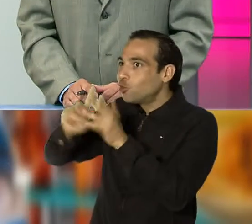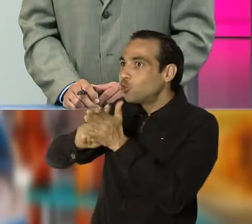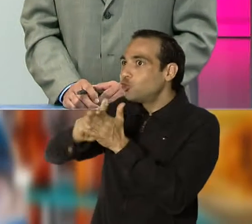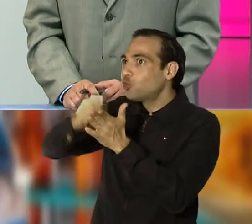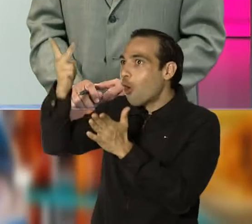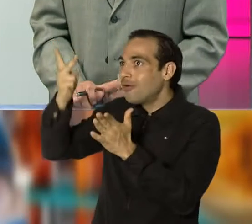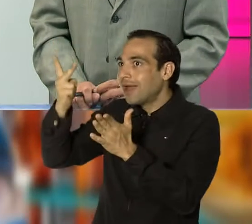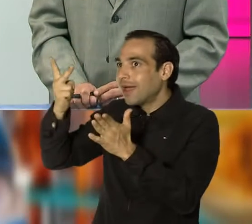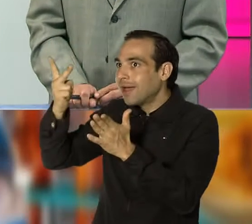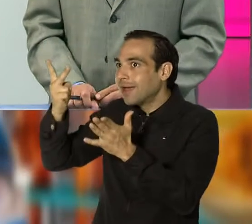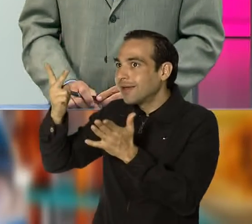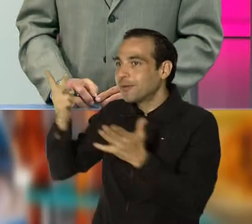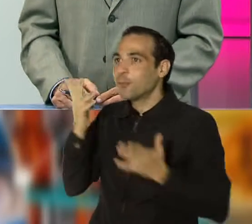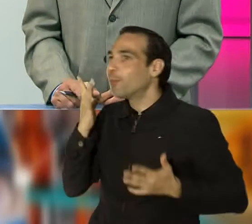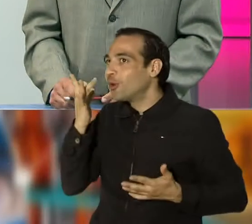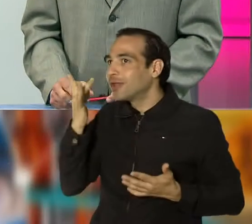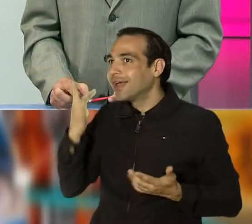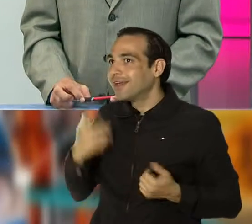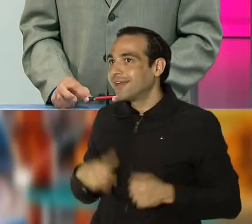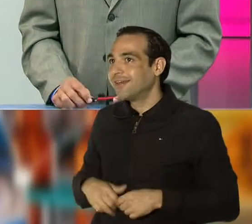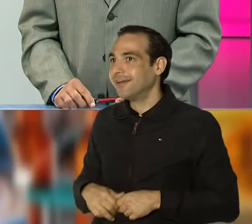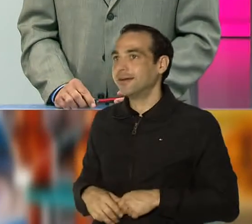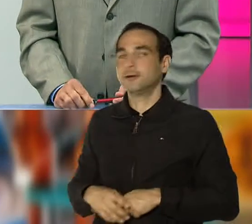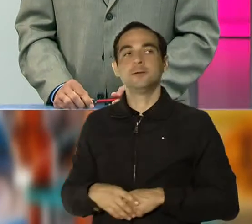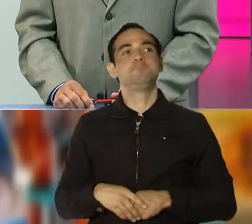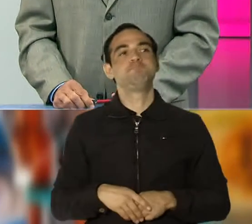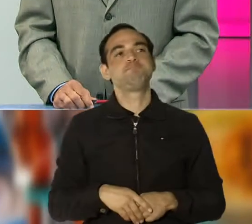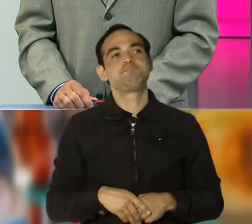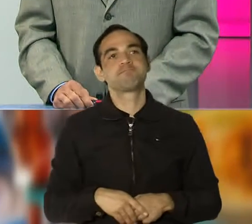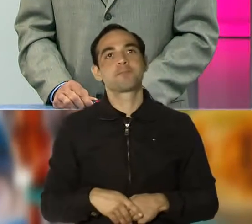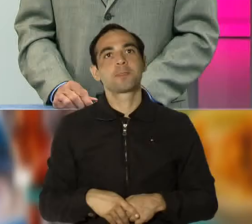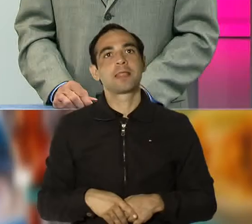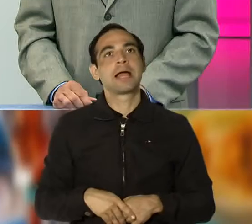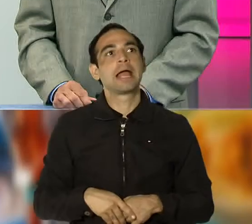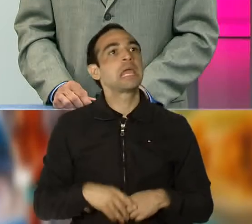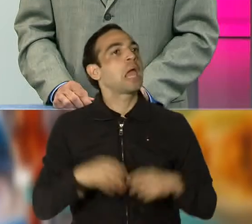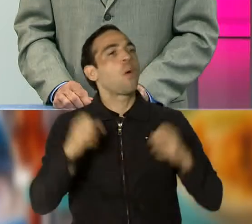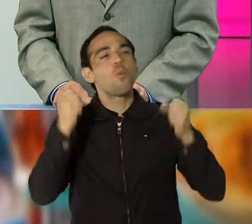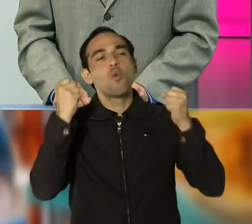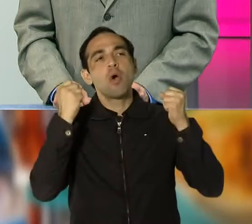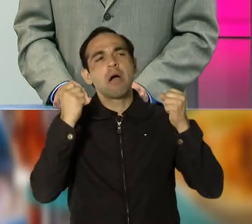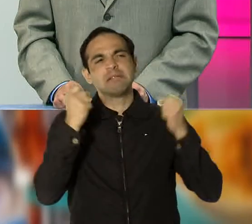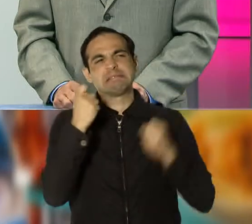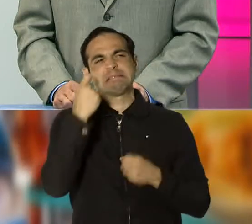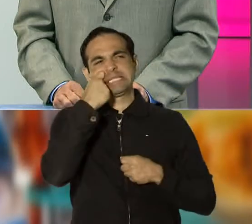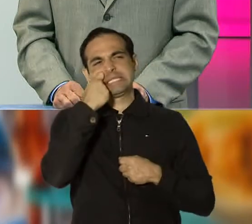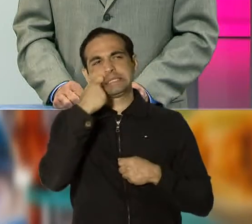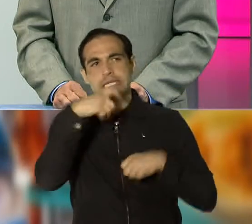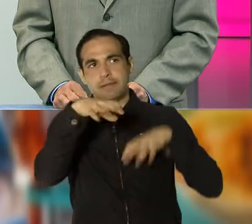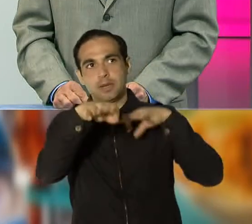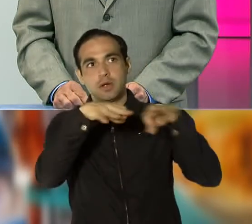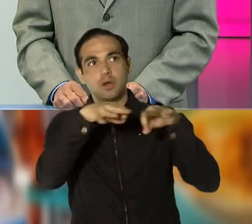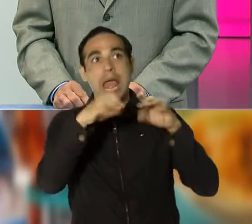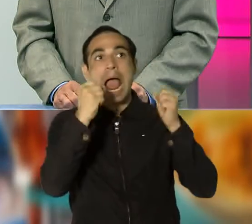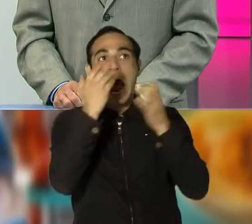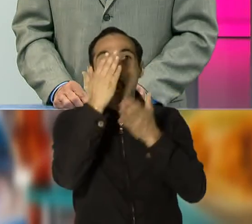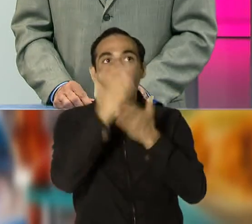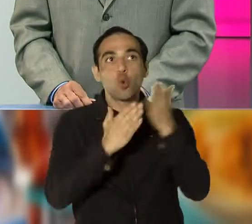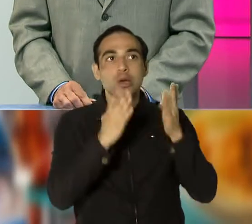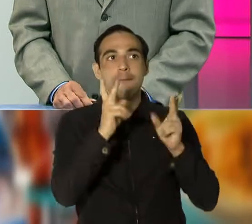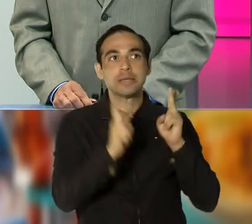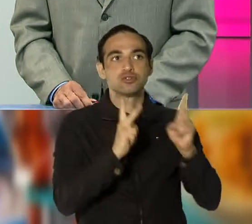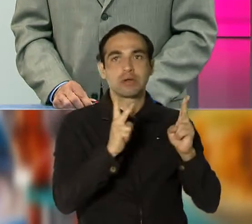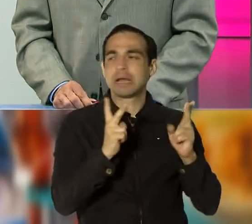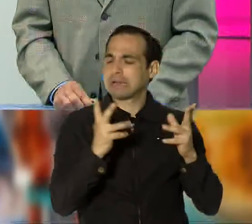Mira, hay muchos clientes, como te había explicado anteriormente, que querían salir de esa propiedad